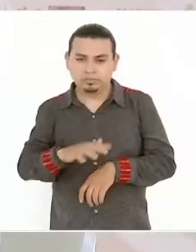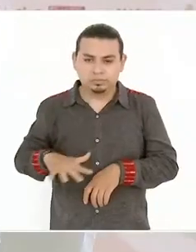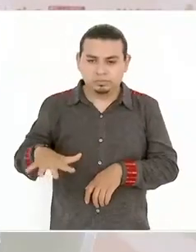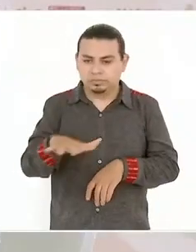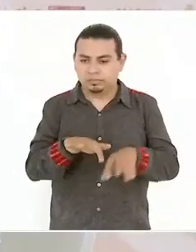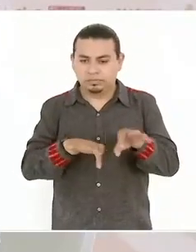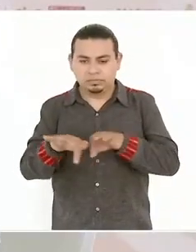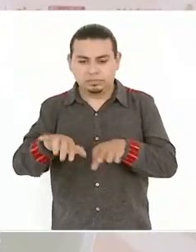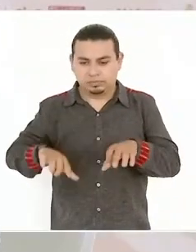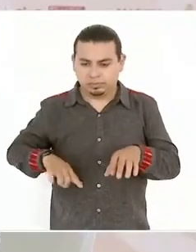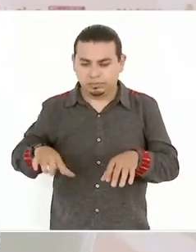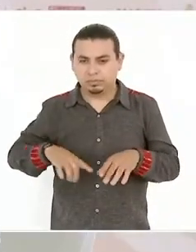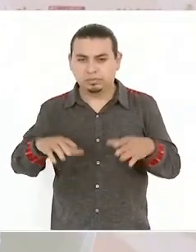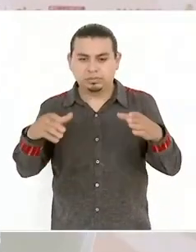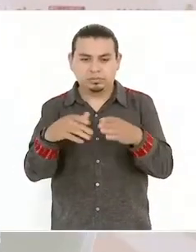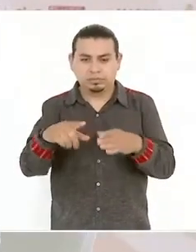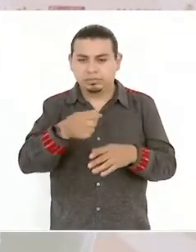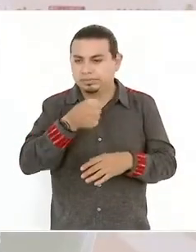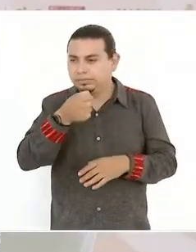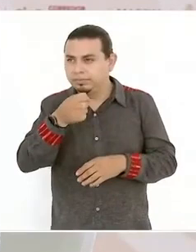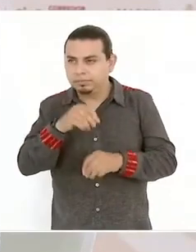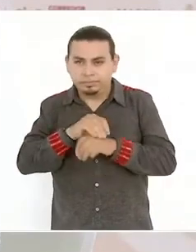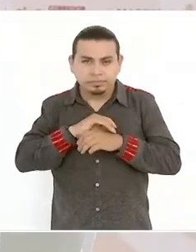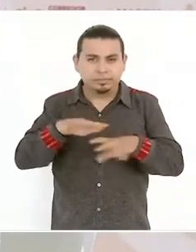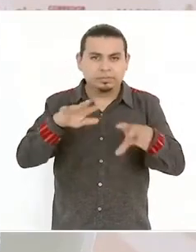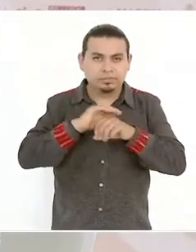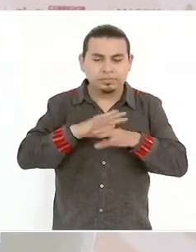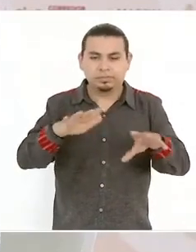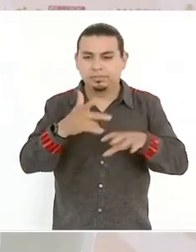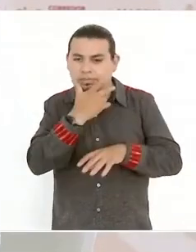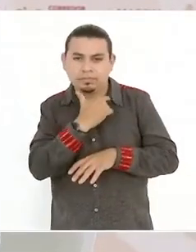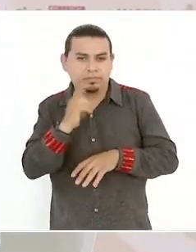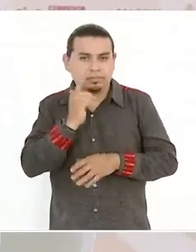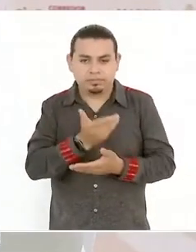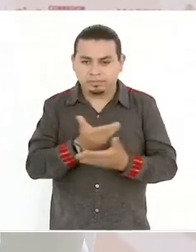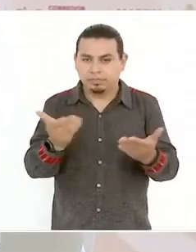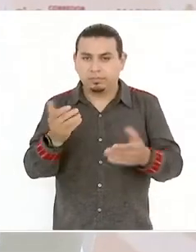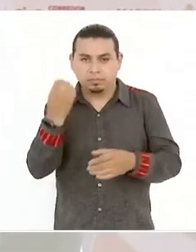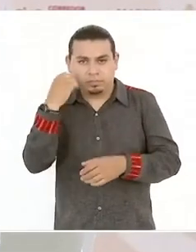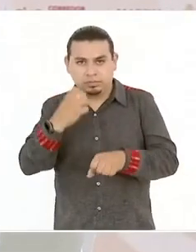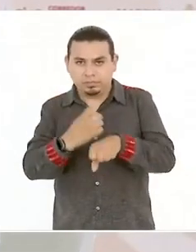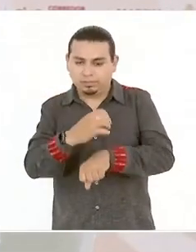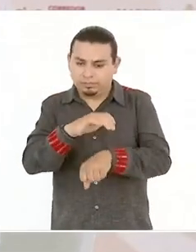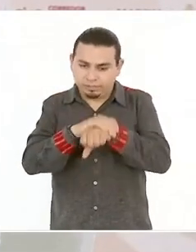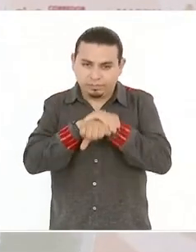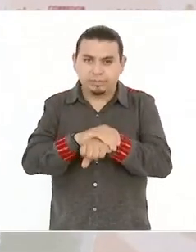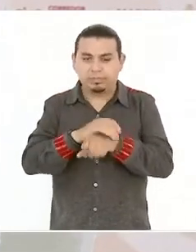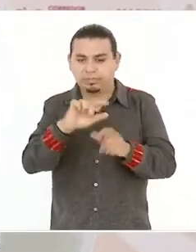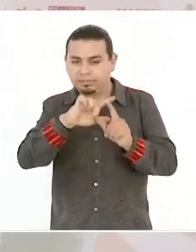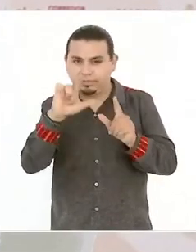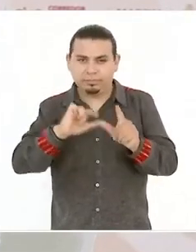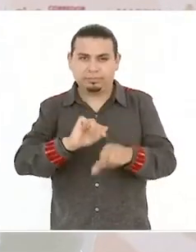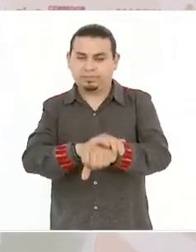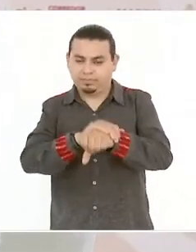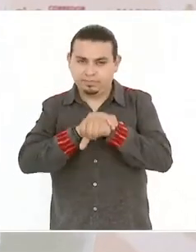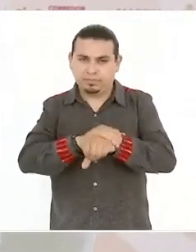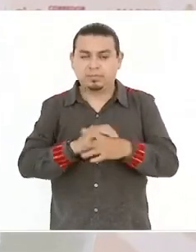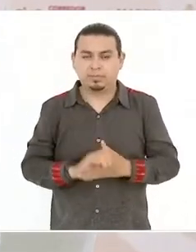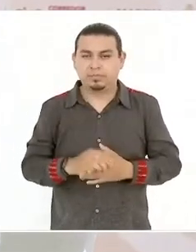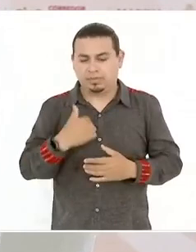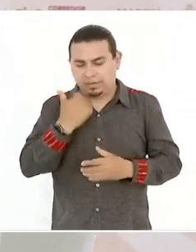funcionarios, miembros de la prensa, amigos y amigas de Oaxaca y del Istmo. Quiero